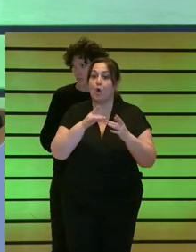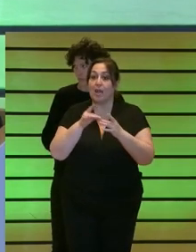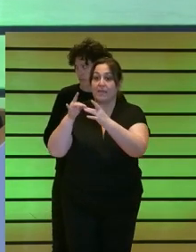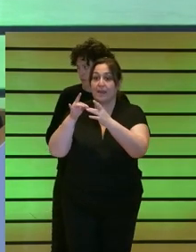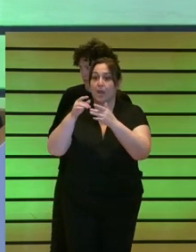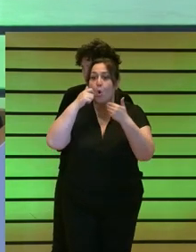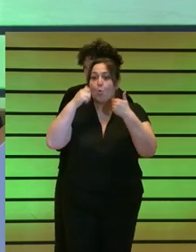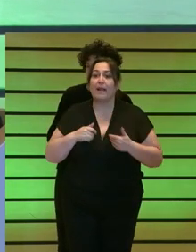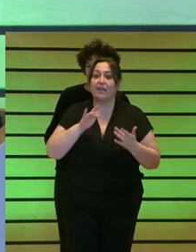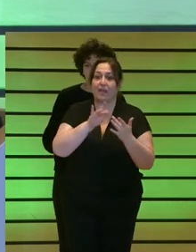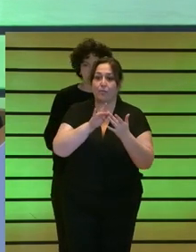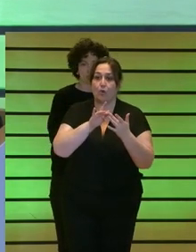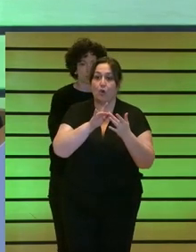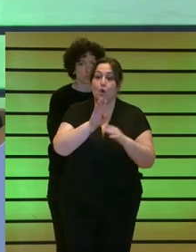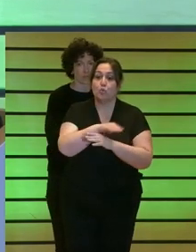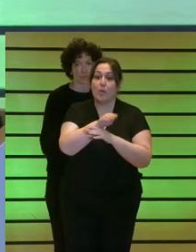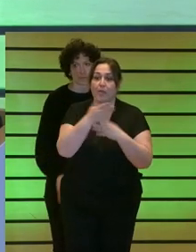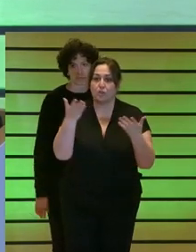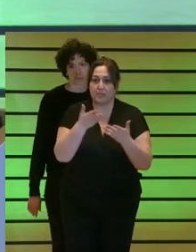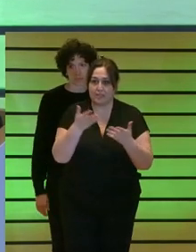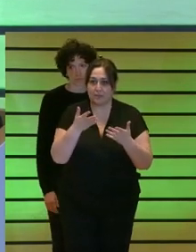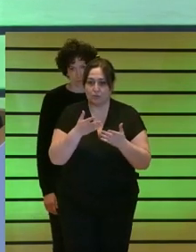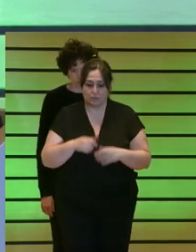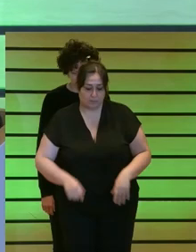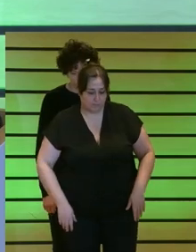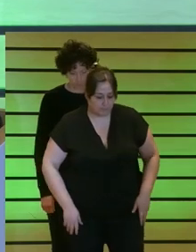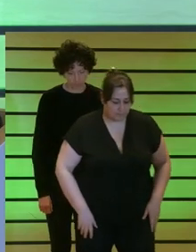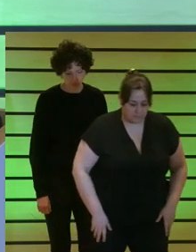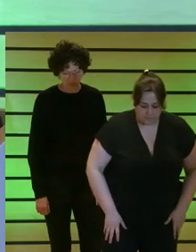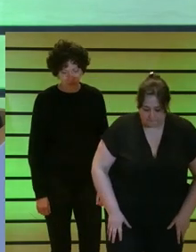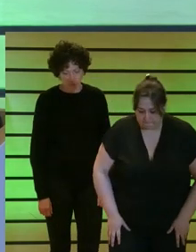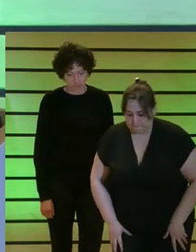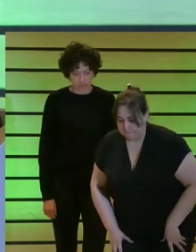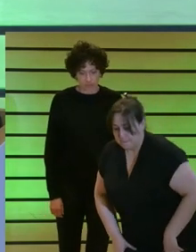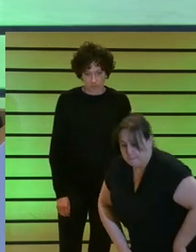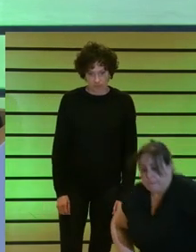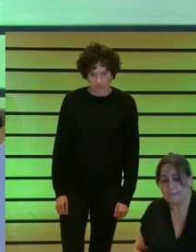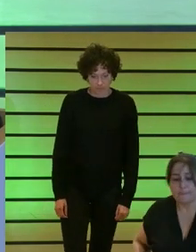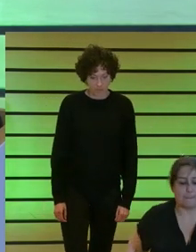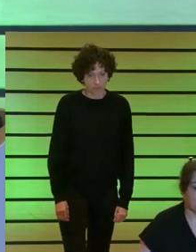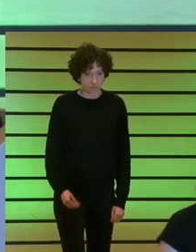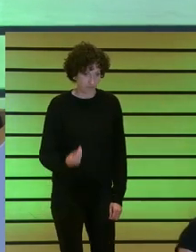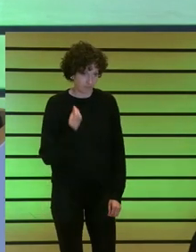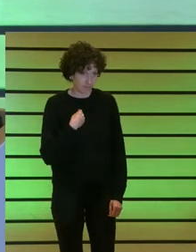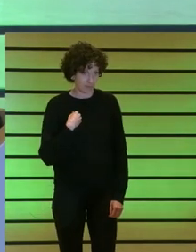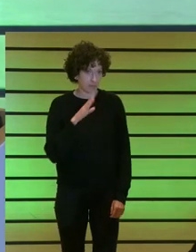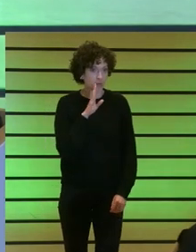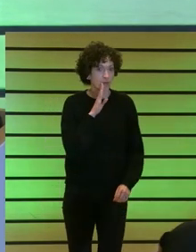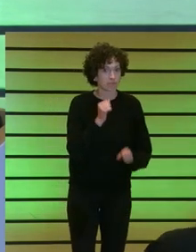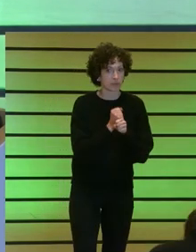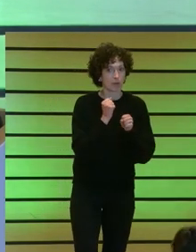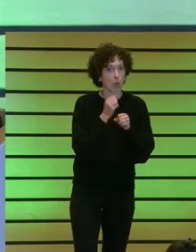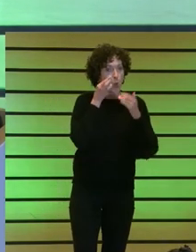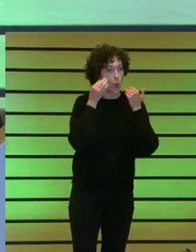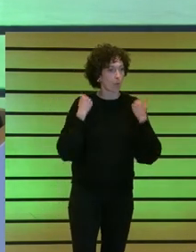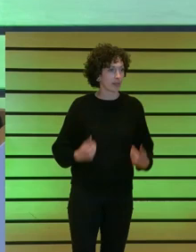humanizando los cuidados intensivos vale Y aparte de esta actividad humanitaria digamos esta actividad de